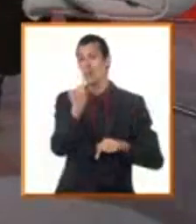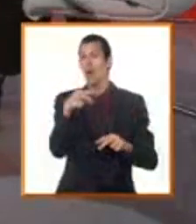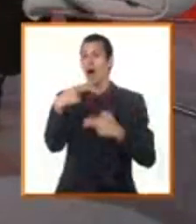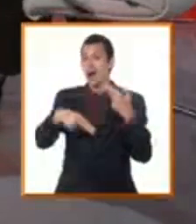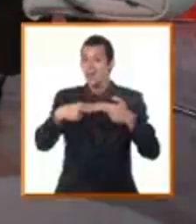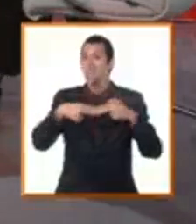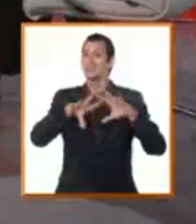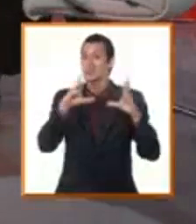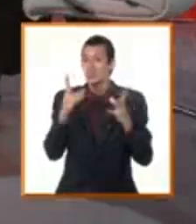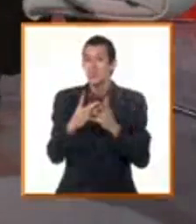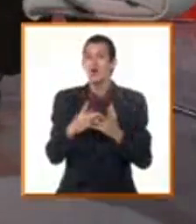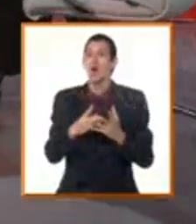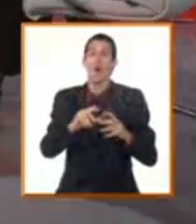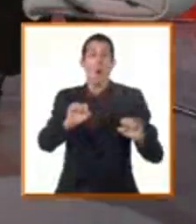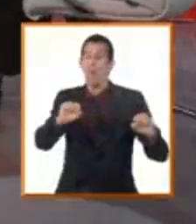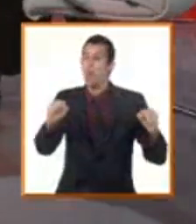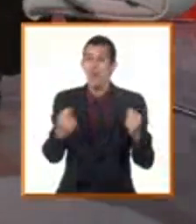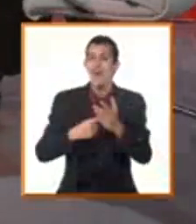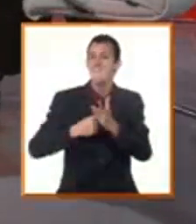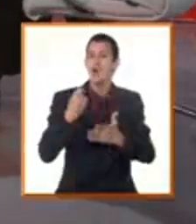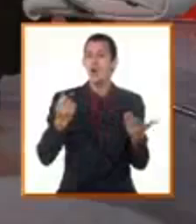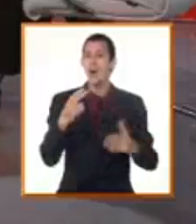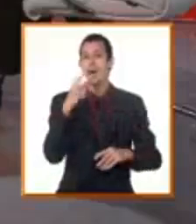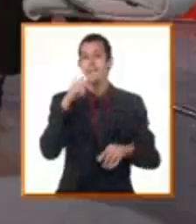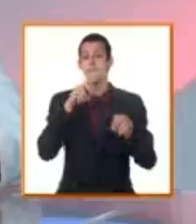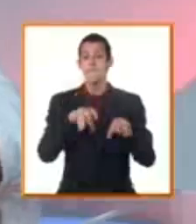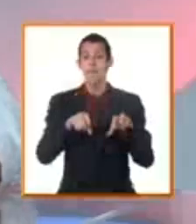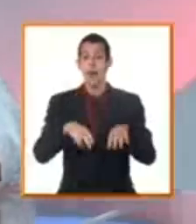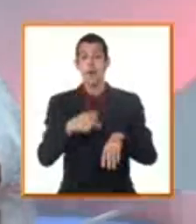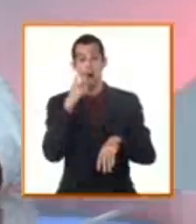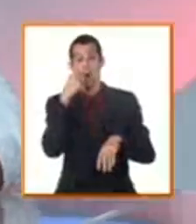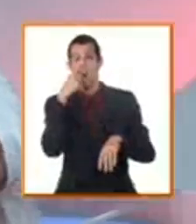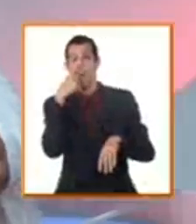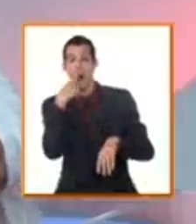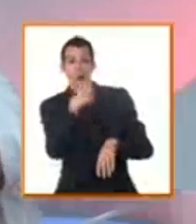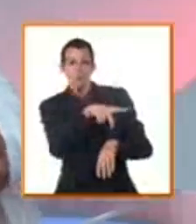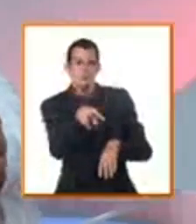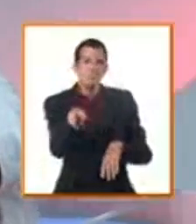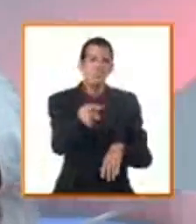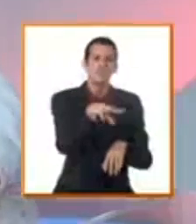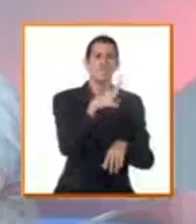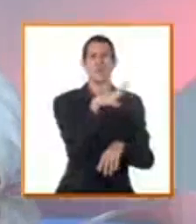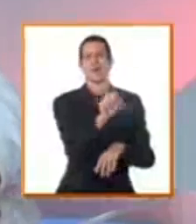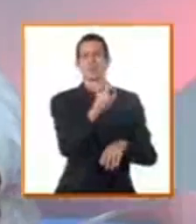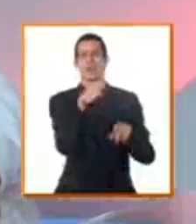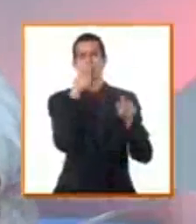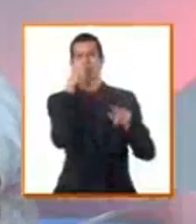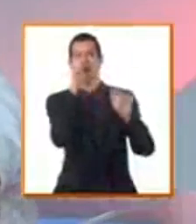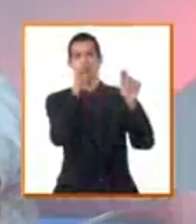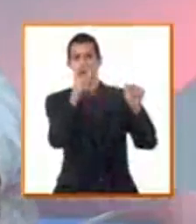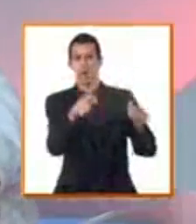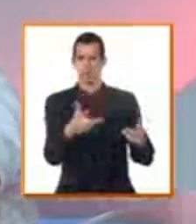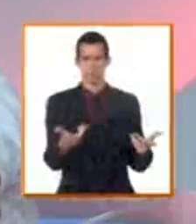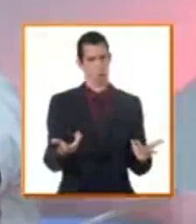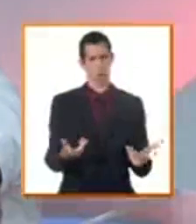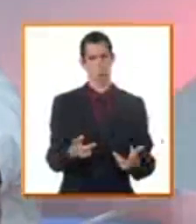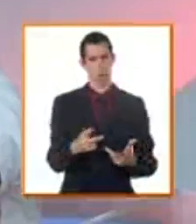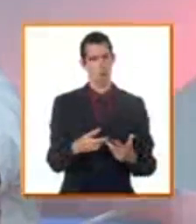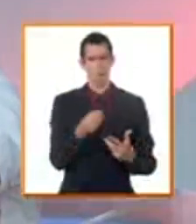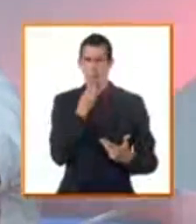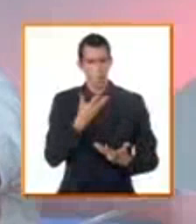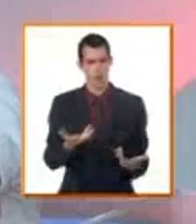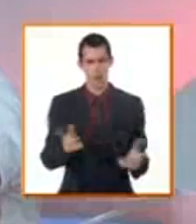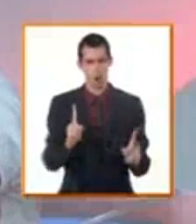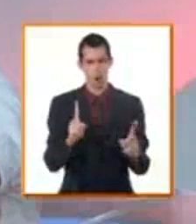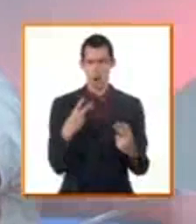organizan este nivel de operaciones. En otros momentos hemos tenido que salir a desmentir lo que manipuladamente se ha estado hablando de tratando de